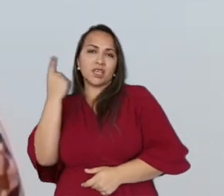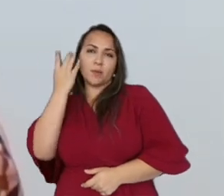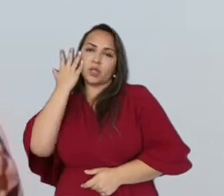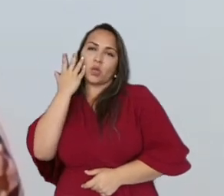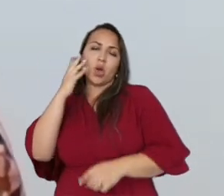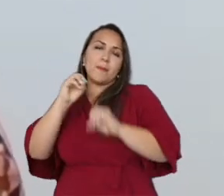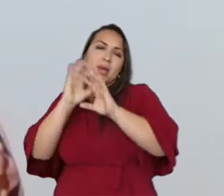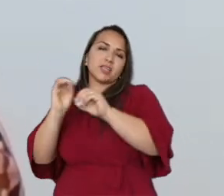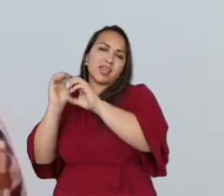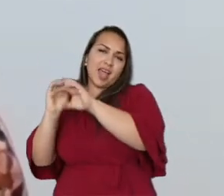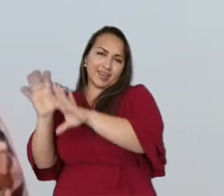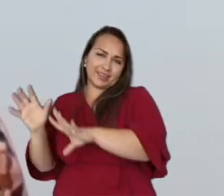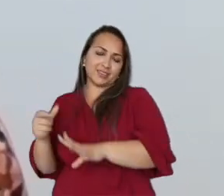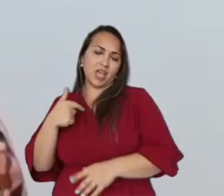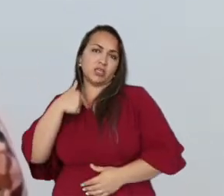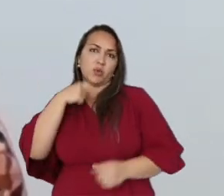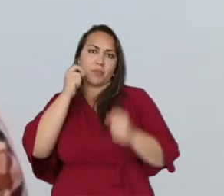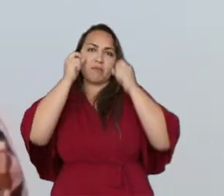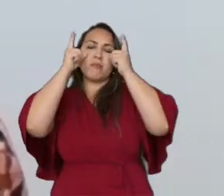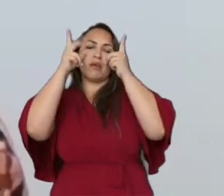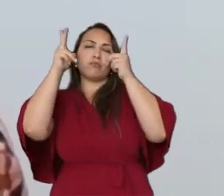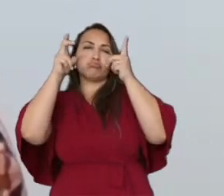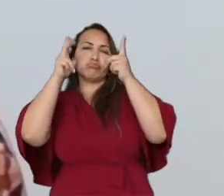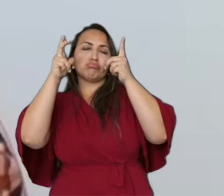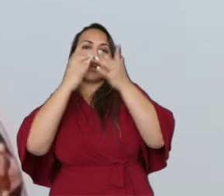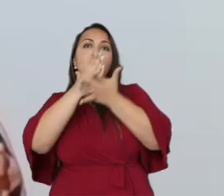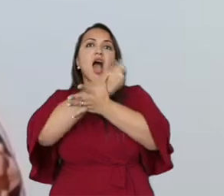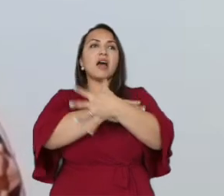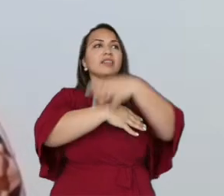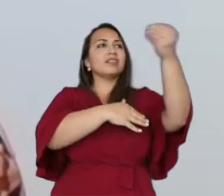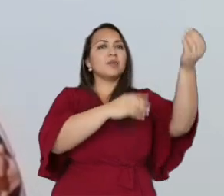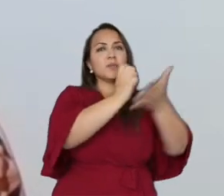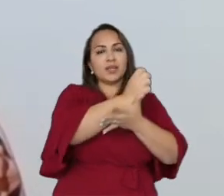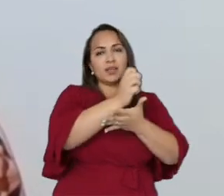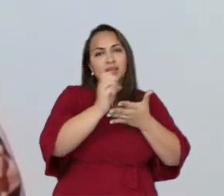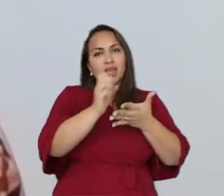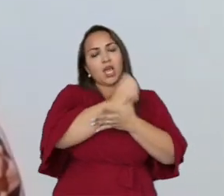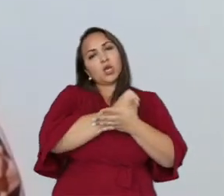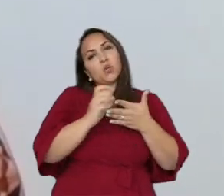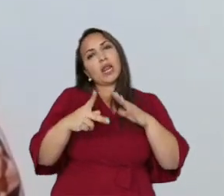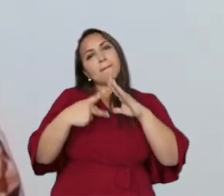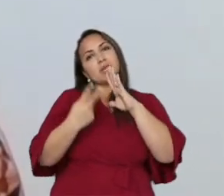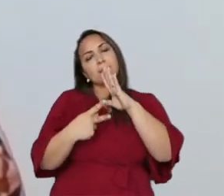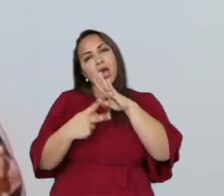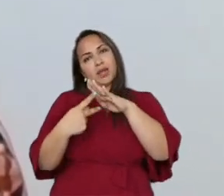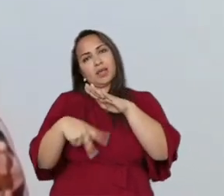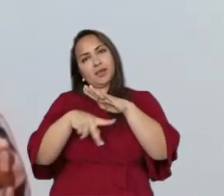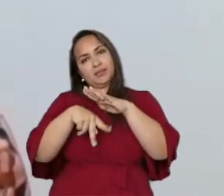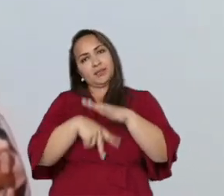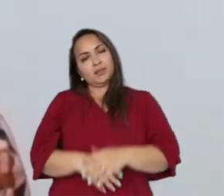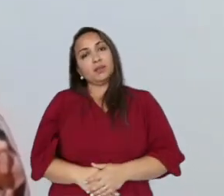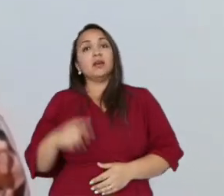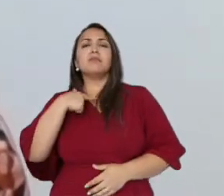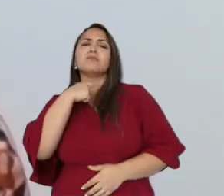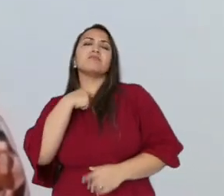las mañanas y yo me despertaba con eso antes de ir para la escuela, mi escuela primaria.